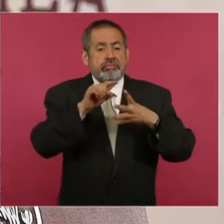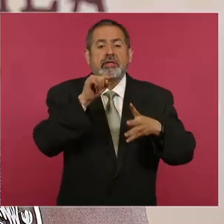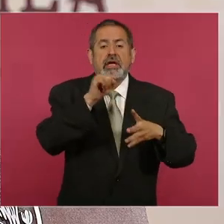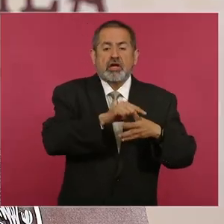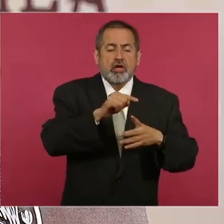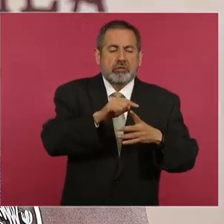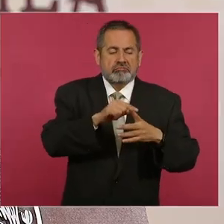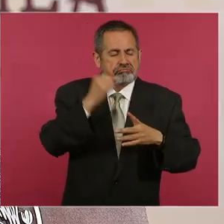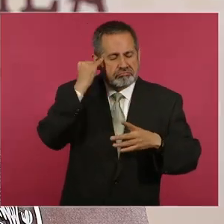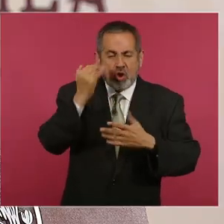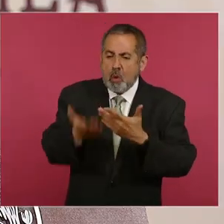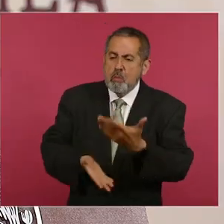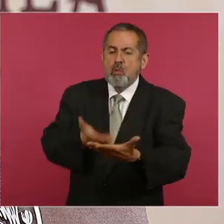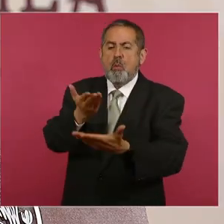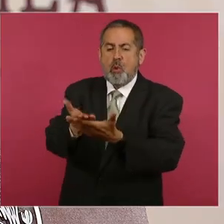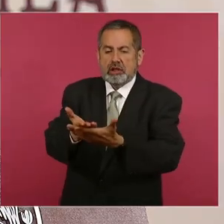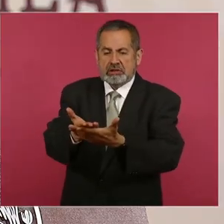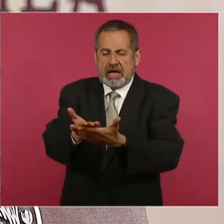la propuesta